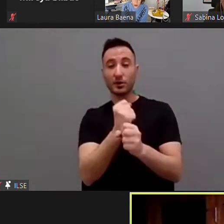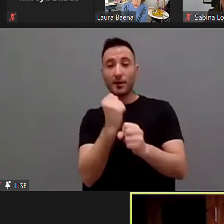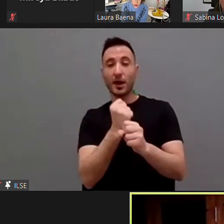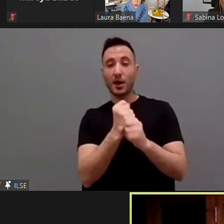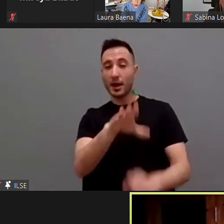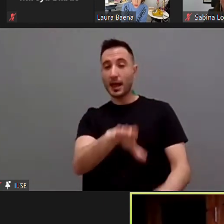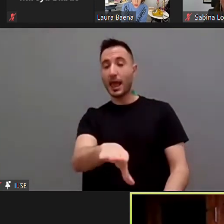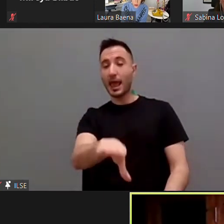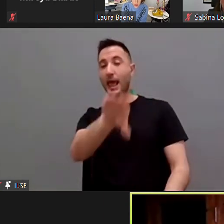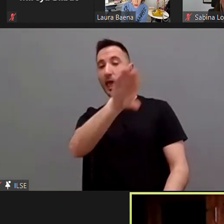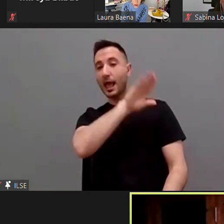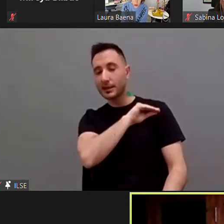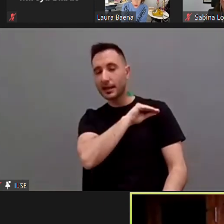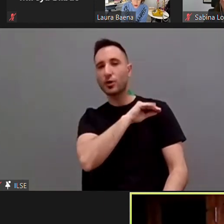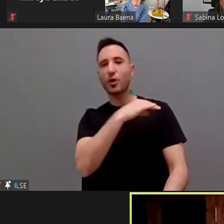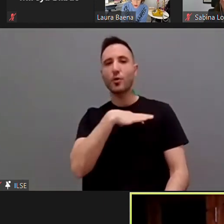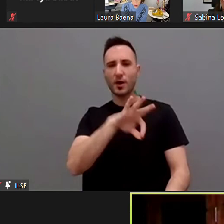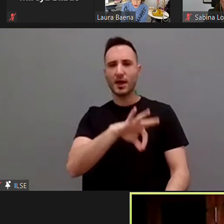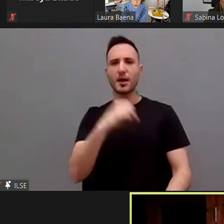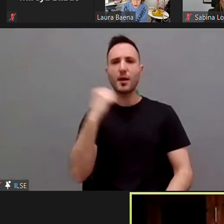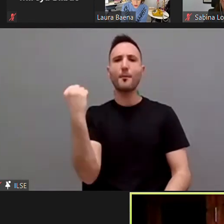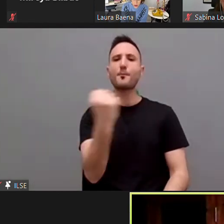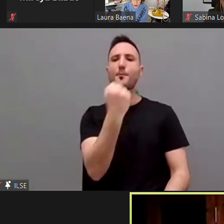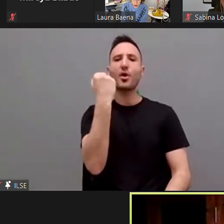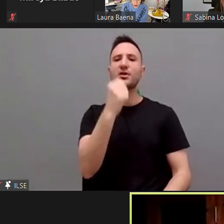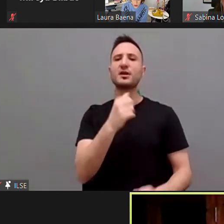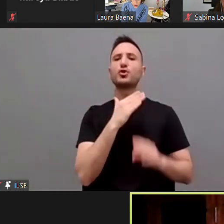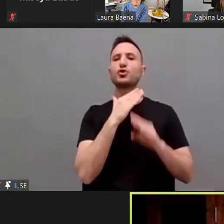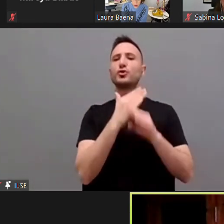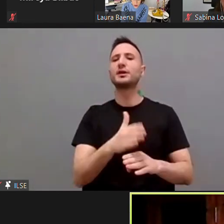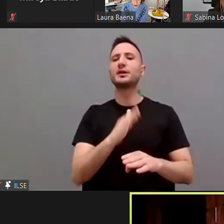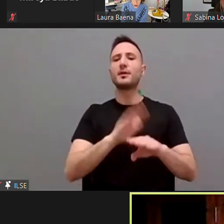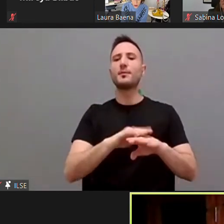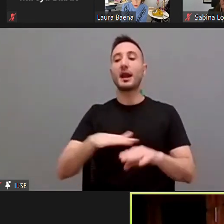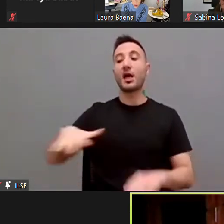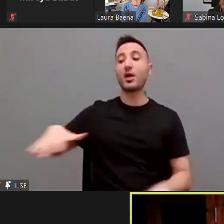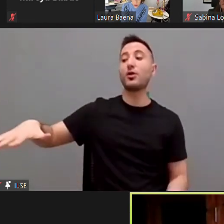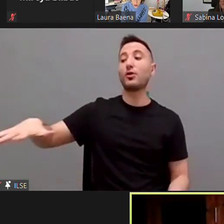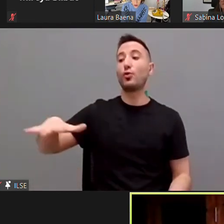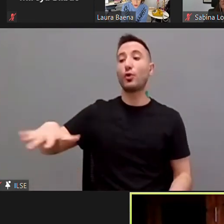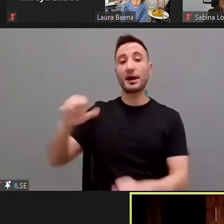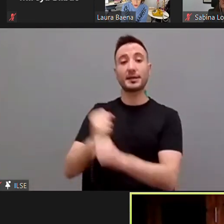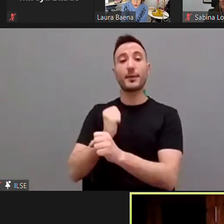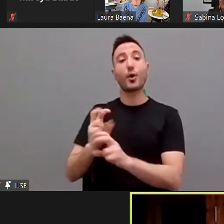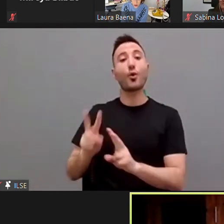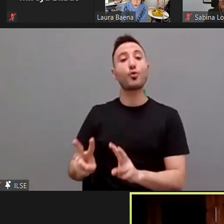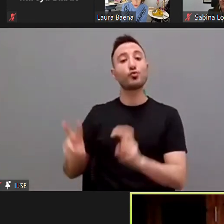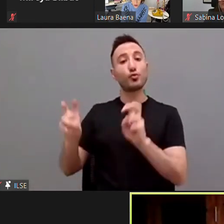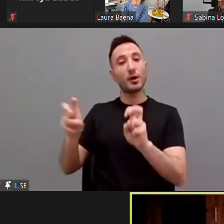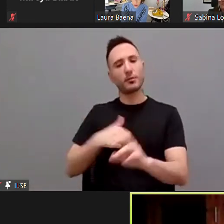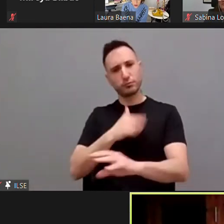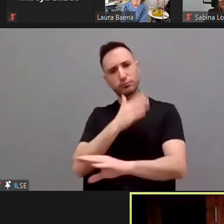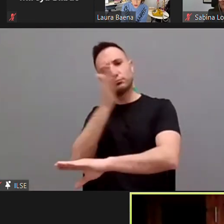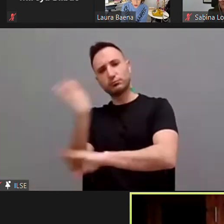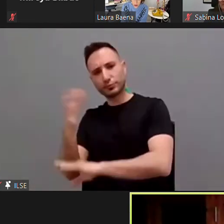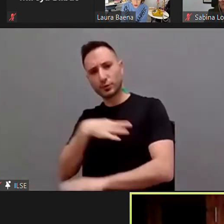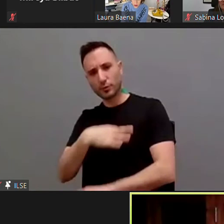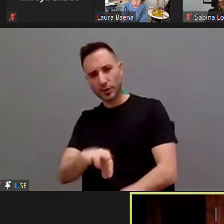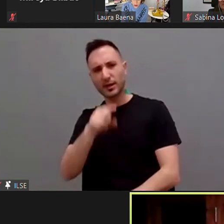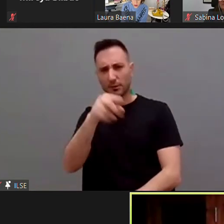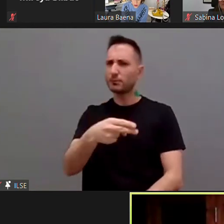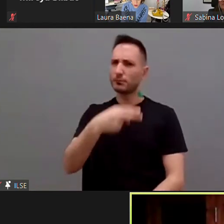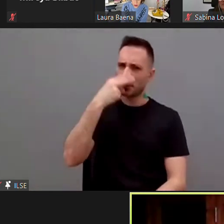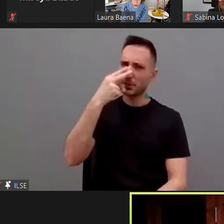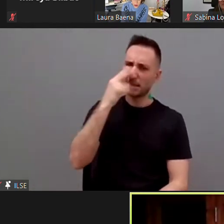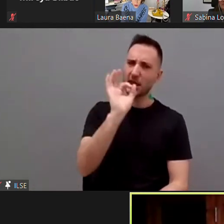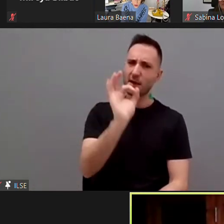trabajo tiene autoridad suficiente para ir a un nuevo lugar de trabajo. Es muy interesante y no me lo había planteado, porque es